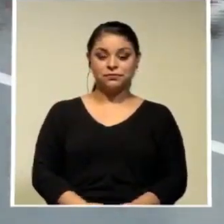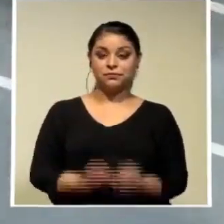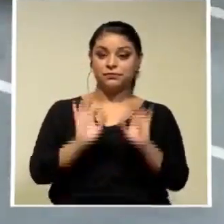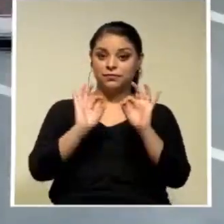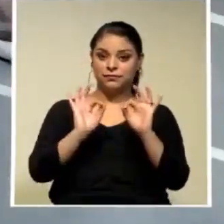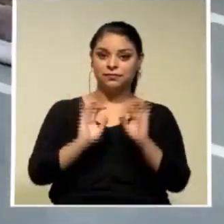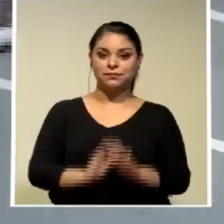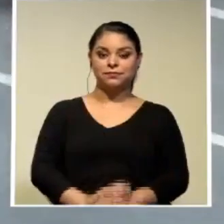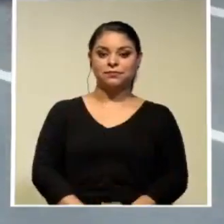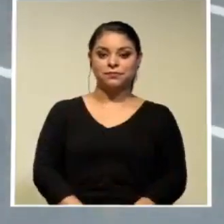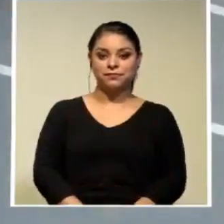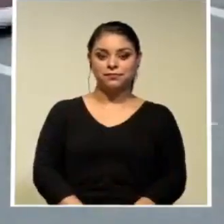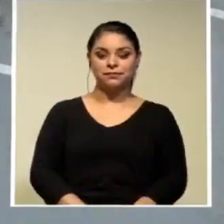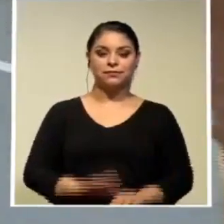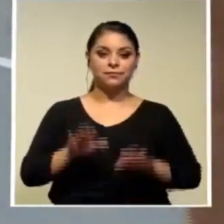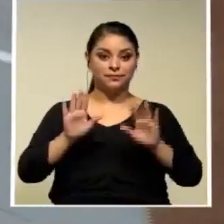bien.